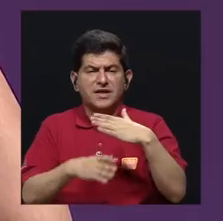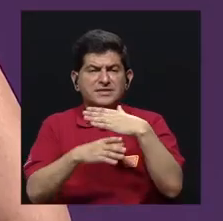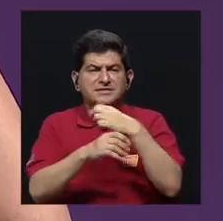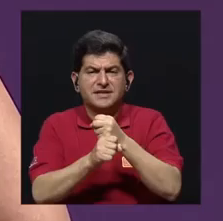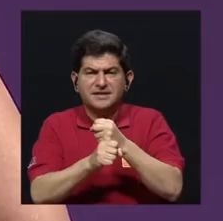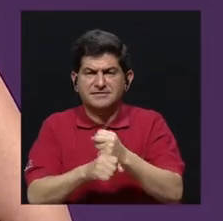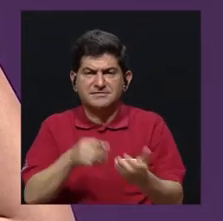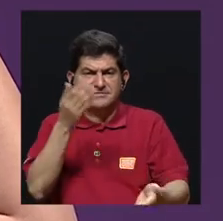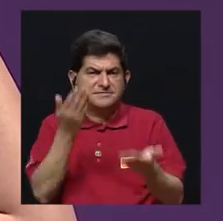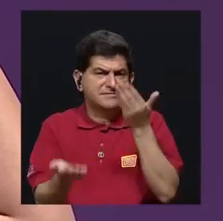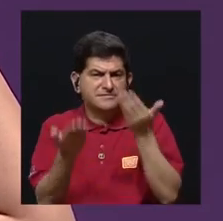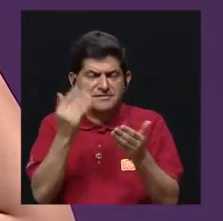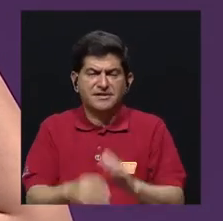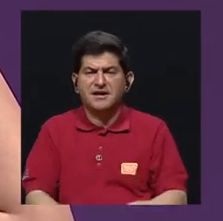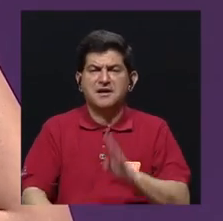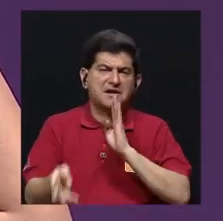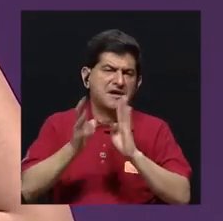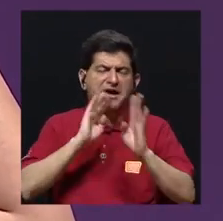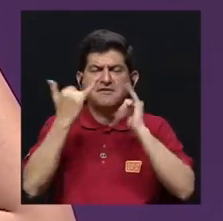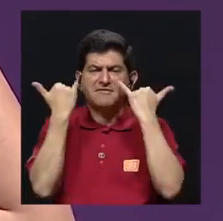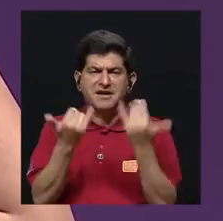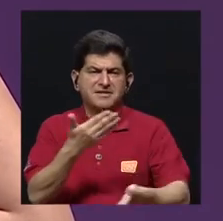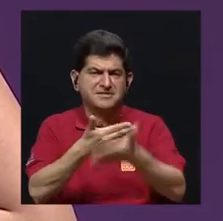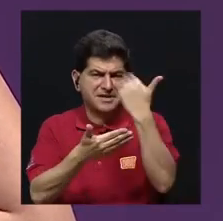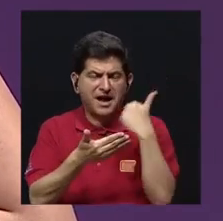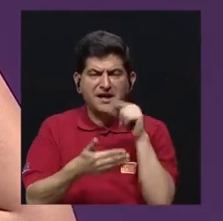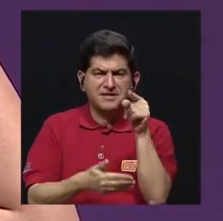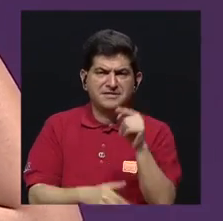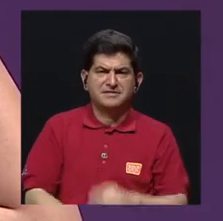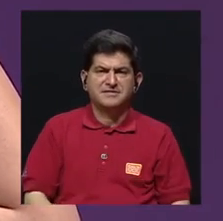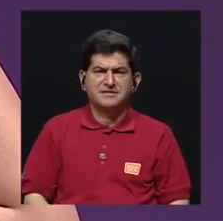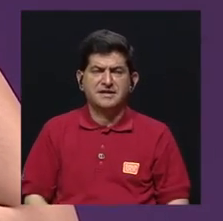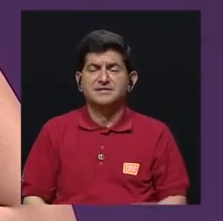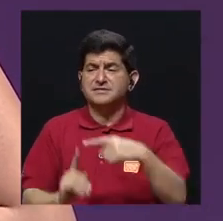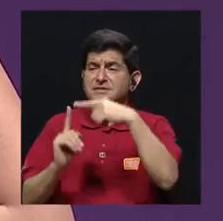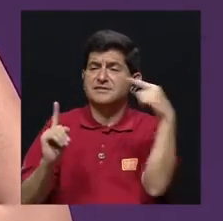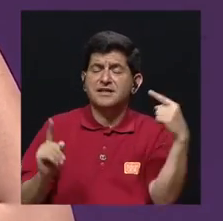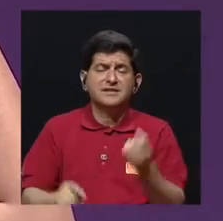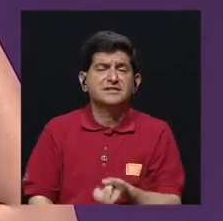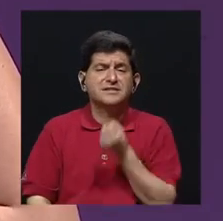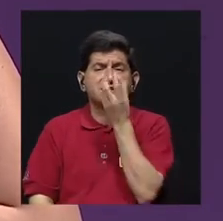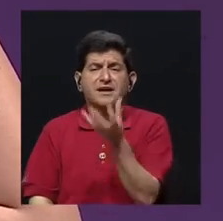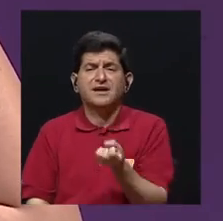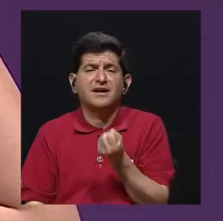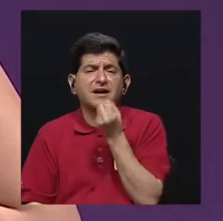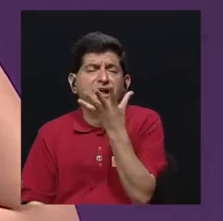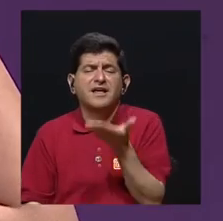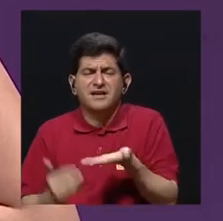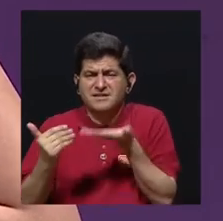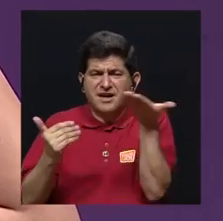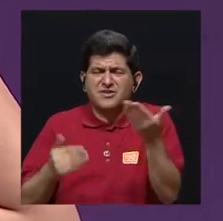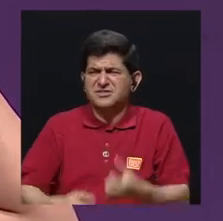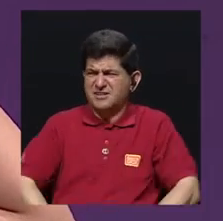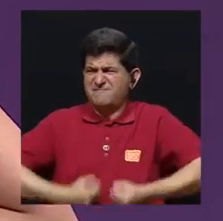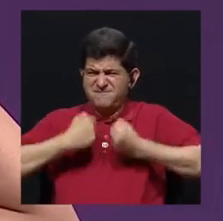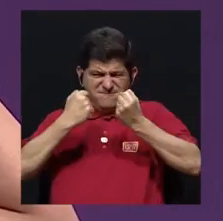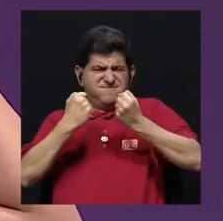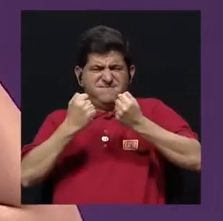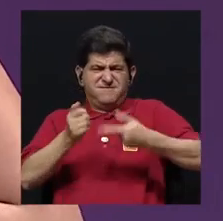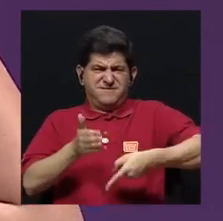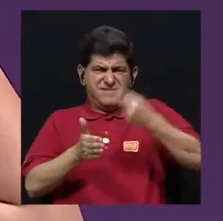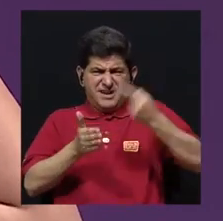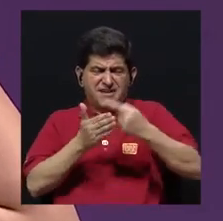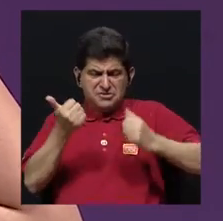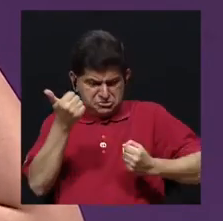realizado, digamos, como hemos conversado, y ustedes me han contado, ¿verdad? Han sido desde que les gritan cosas, ¿verdad?, fuertísimas, otras veces